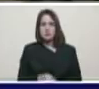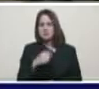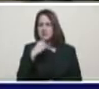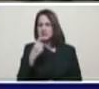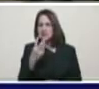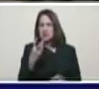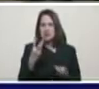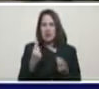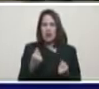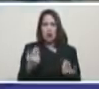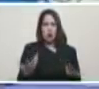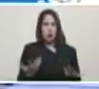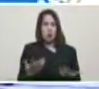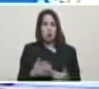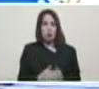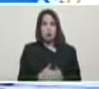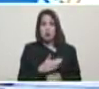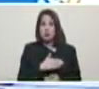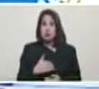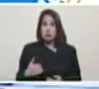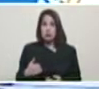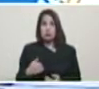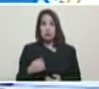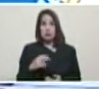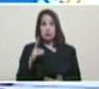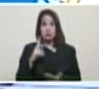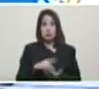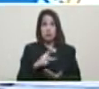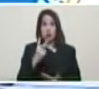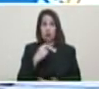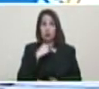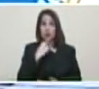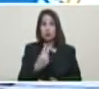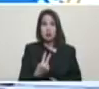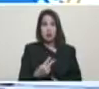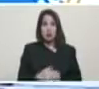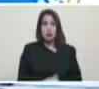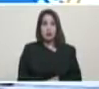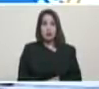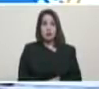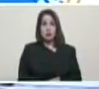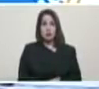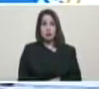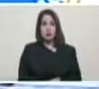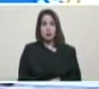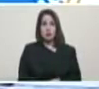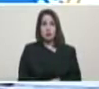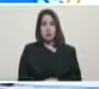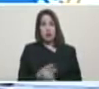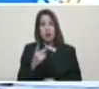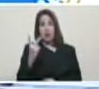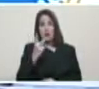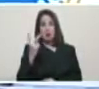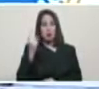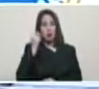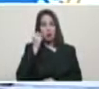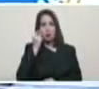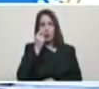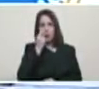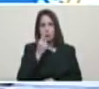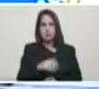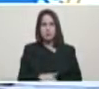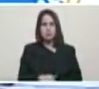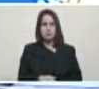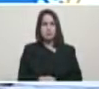quiero darle la palabra a dos Voceros a una muchacha y a un muchacho que